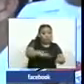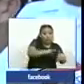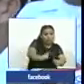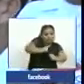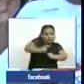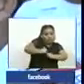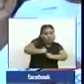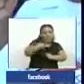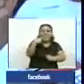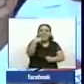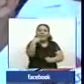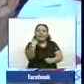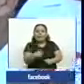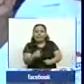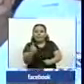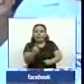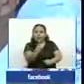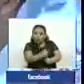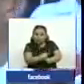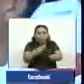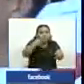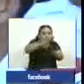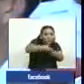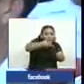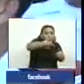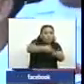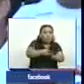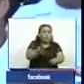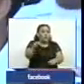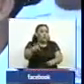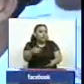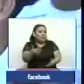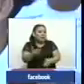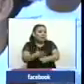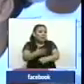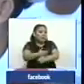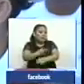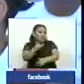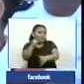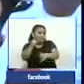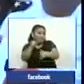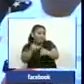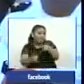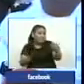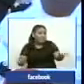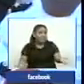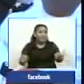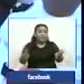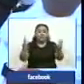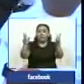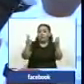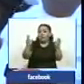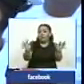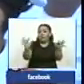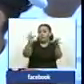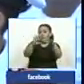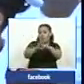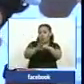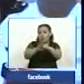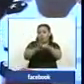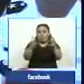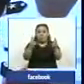y quiénes fueron las personas que se involucraron. Preliminarmente solo relaciona el caso de las